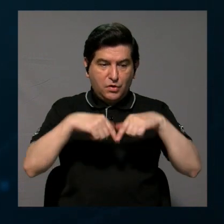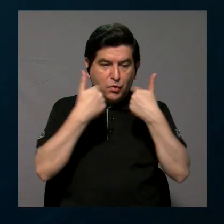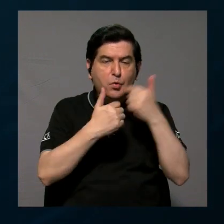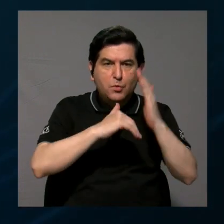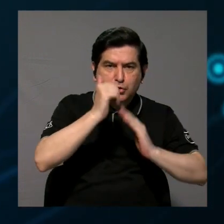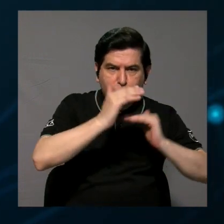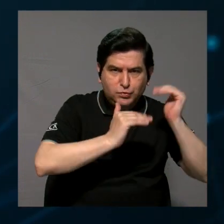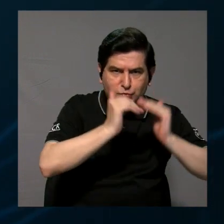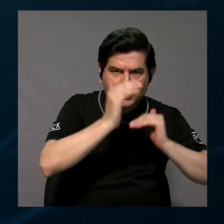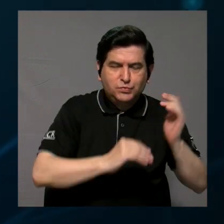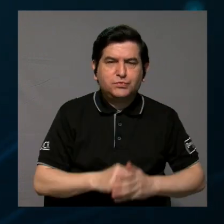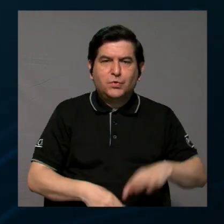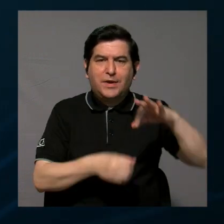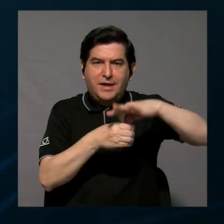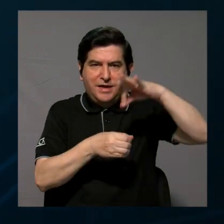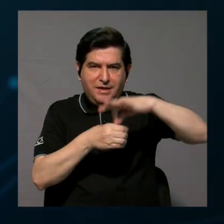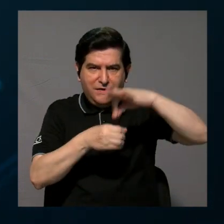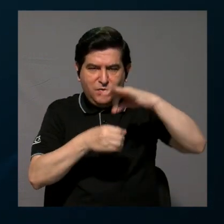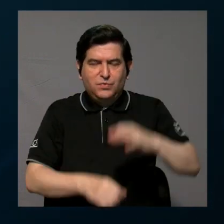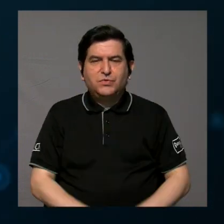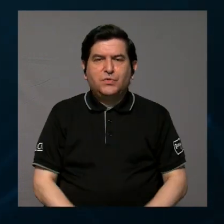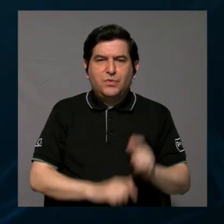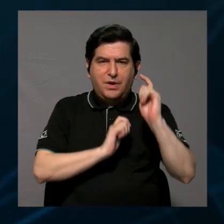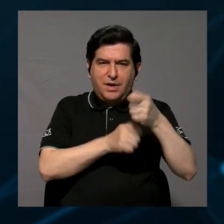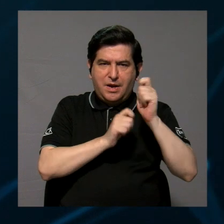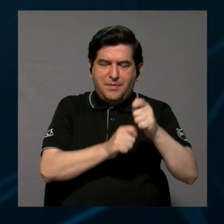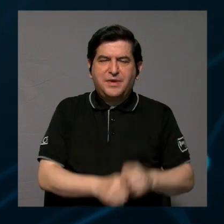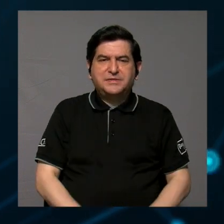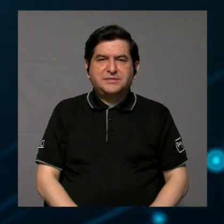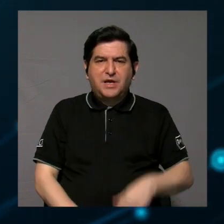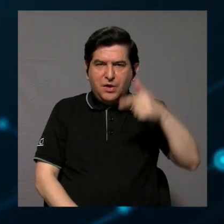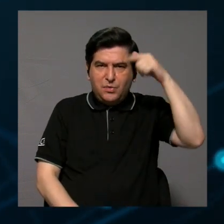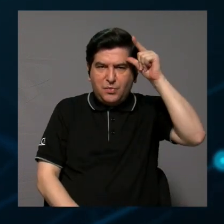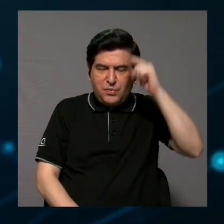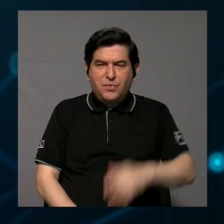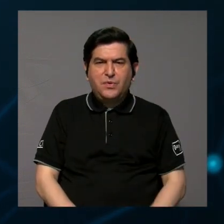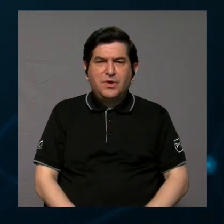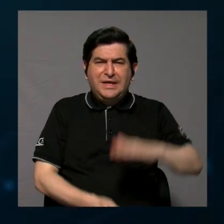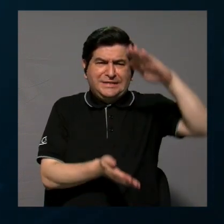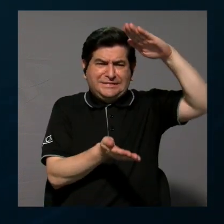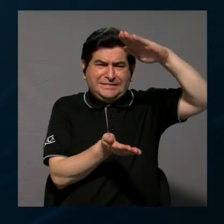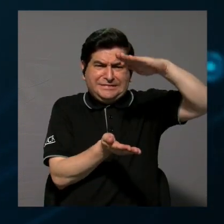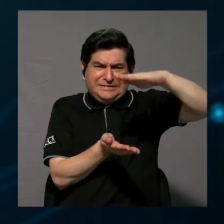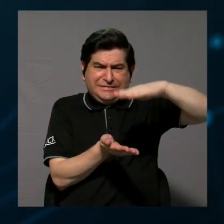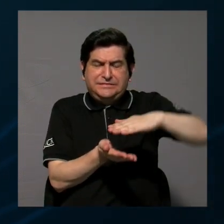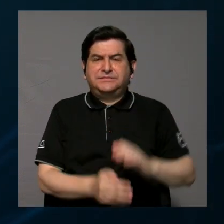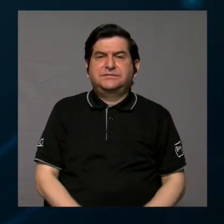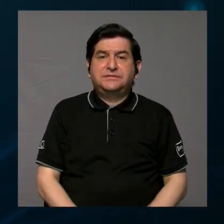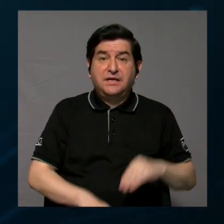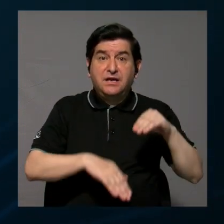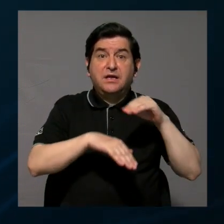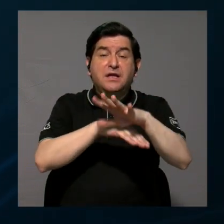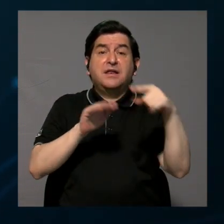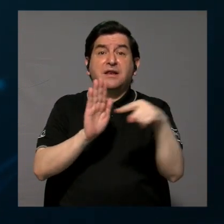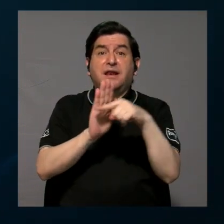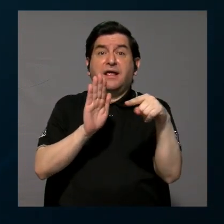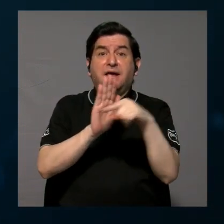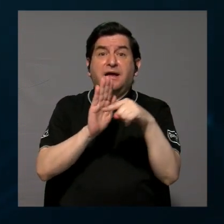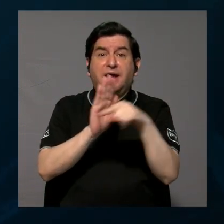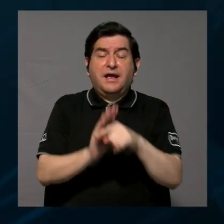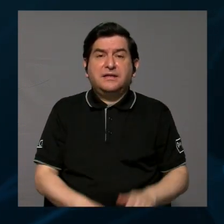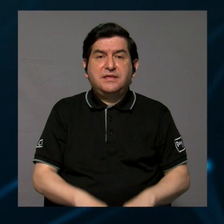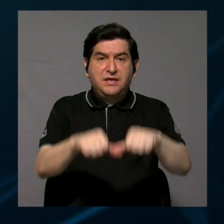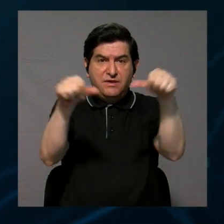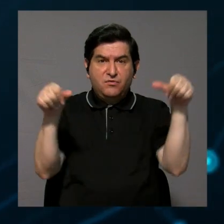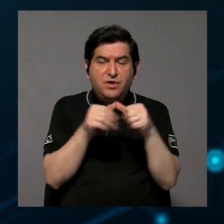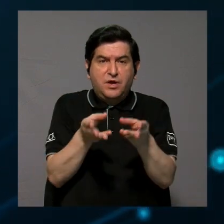Sectores como la construcción, la agricultura, la pesca y ganadería tuvieron niveles decrecientes, influyendo